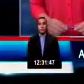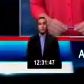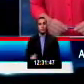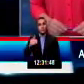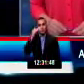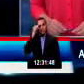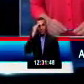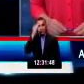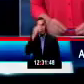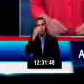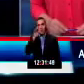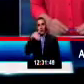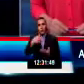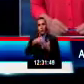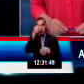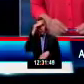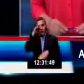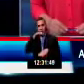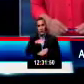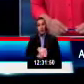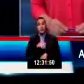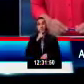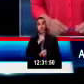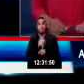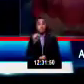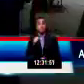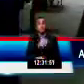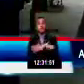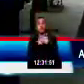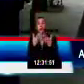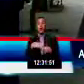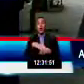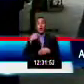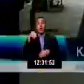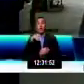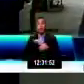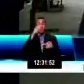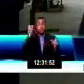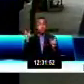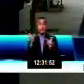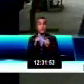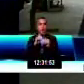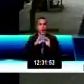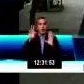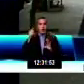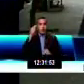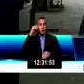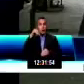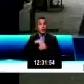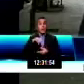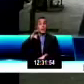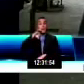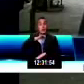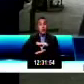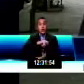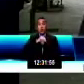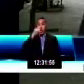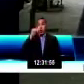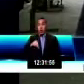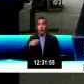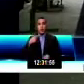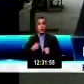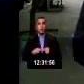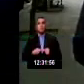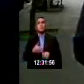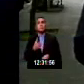Hola Saskia, amigos televidentes, buenas tardes. Así es, los saludo desde los exteriores de la Fiscalía General del Estado en el centro norte de la capital. Aquí